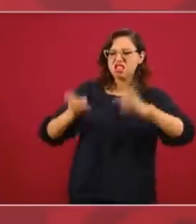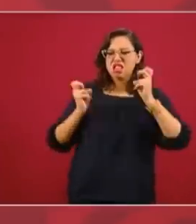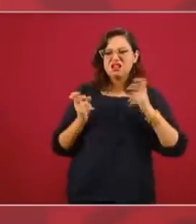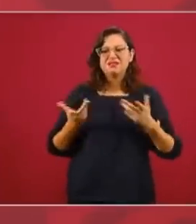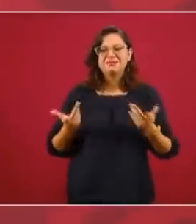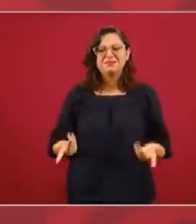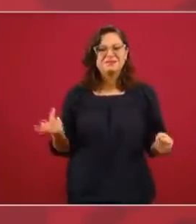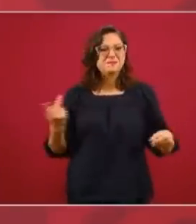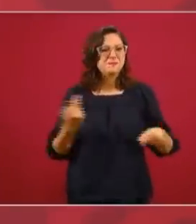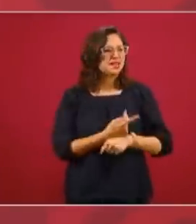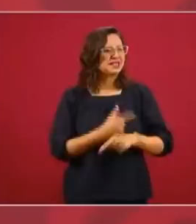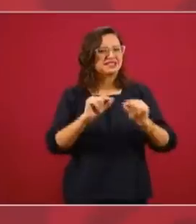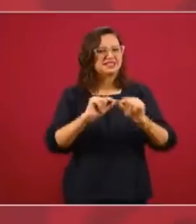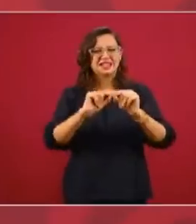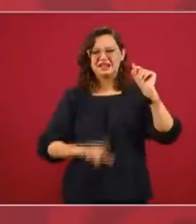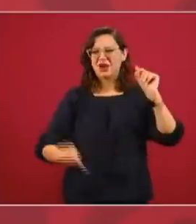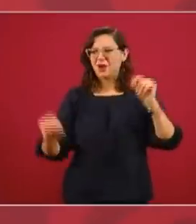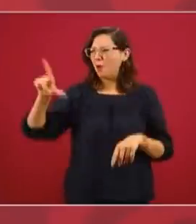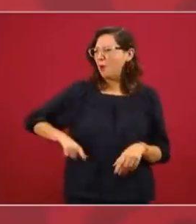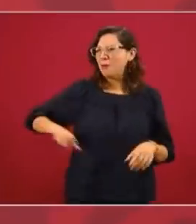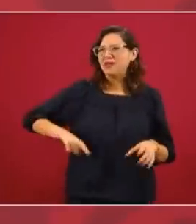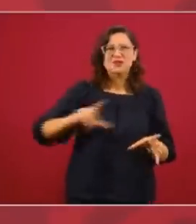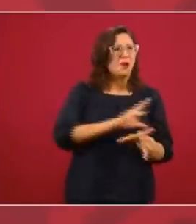casi todo el gobierno.